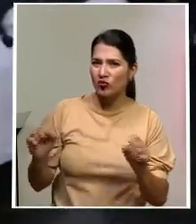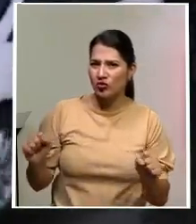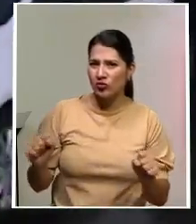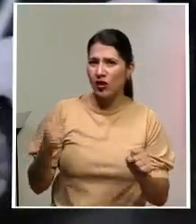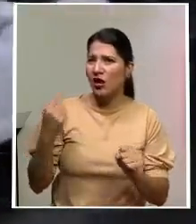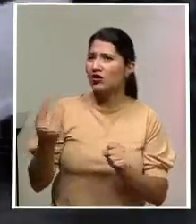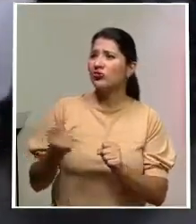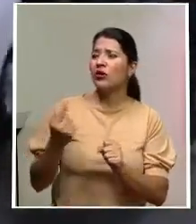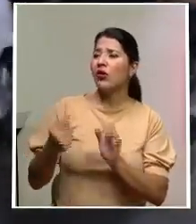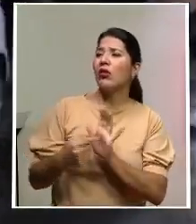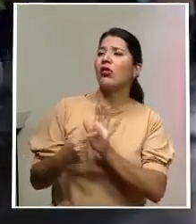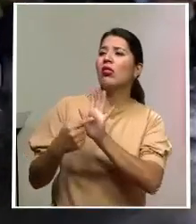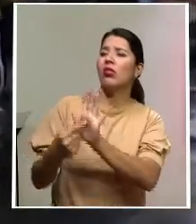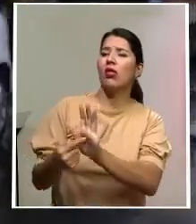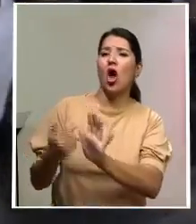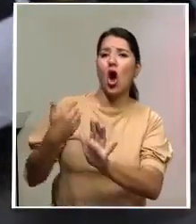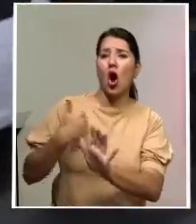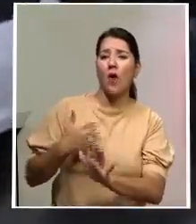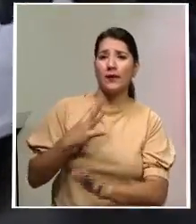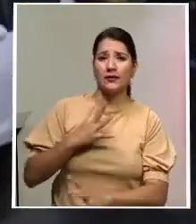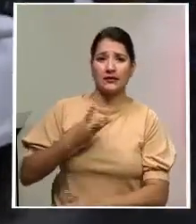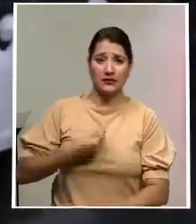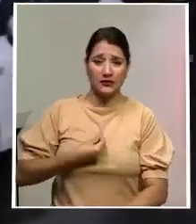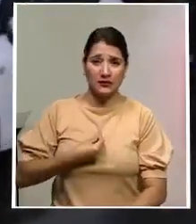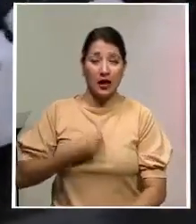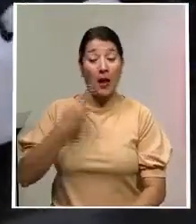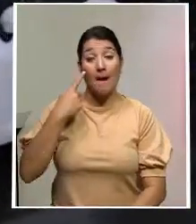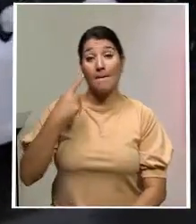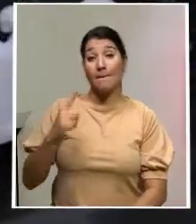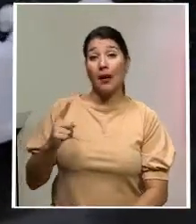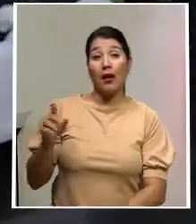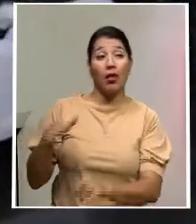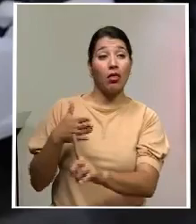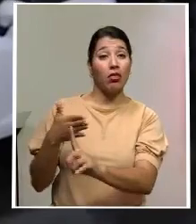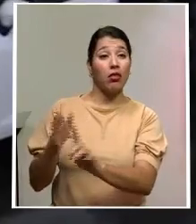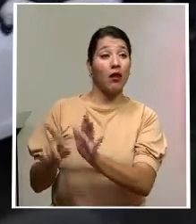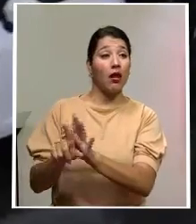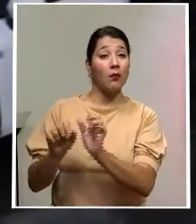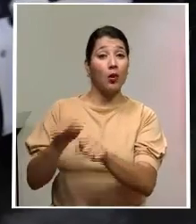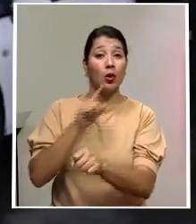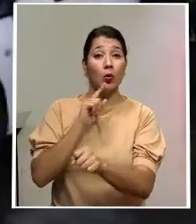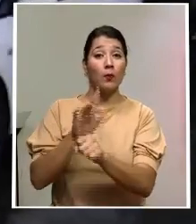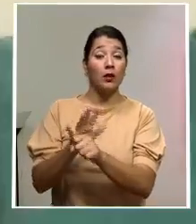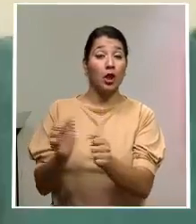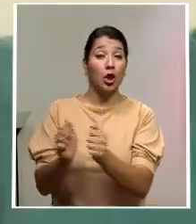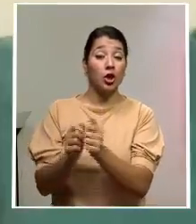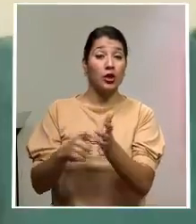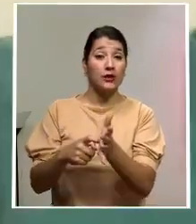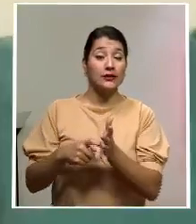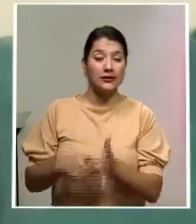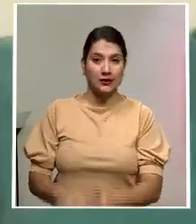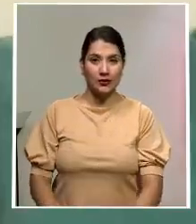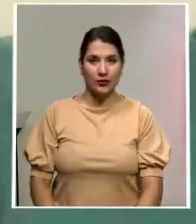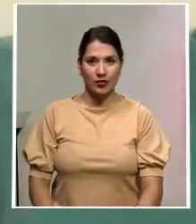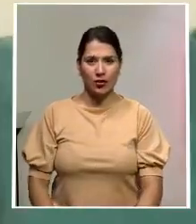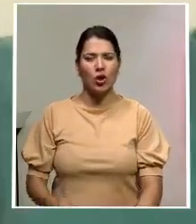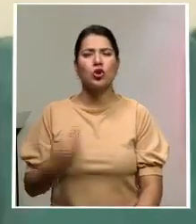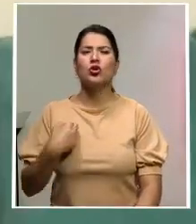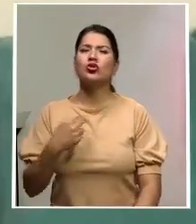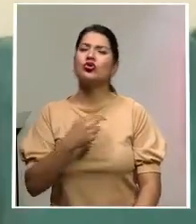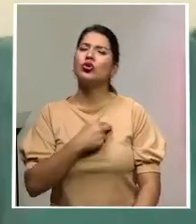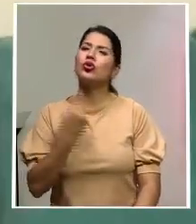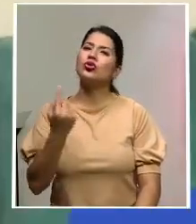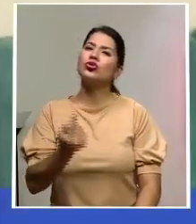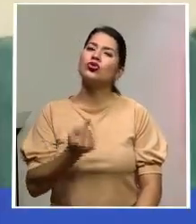como transexuales, para eludir la normativa y cumplir con la cuota. Lo único que buscamos es ya